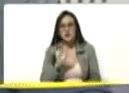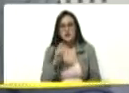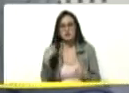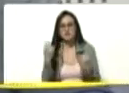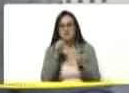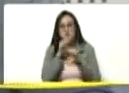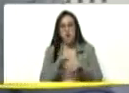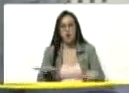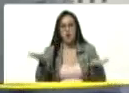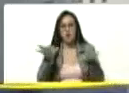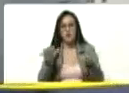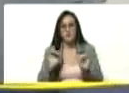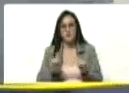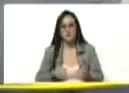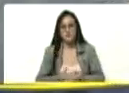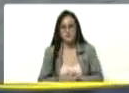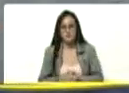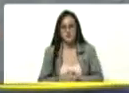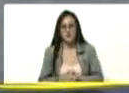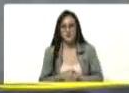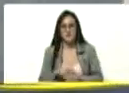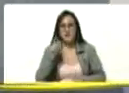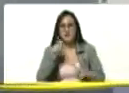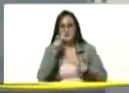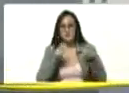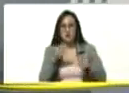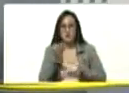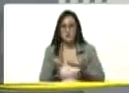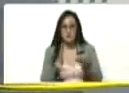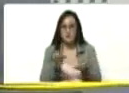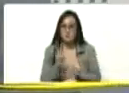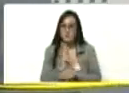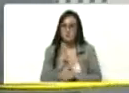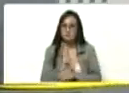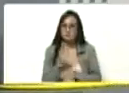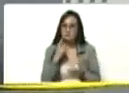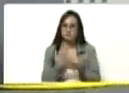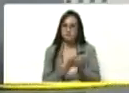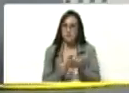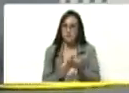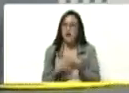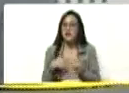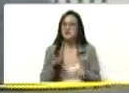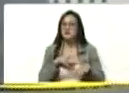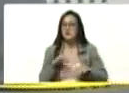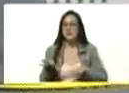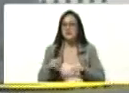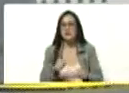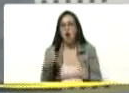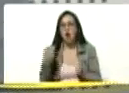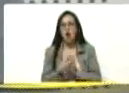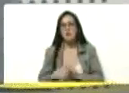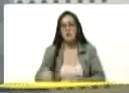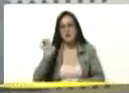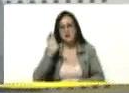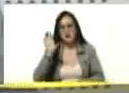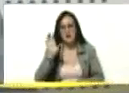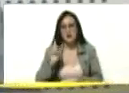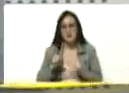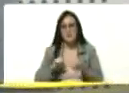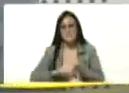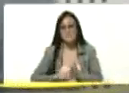proclamación. Sus postulados, que han servido para justificar invasiones, golpes de Estado y